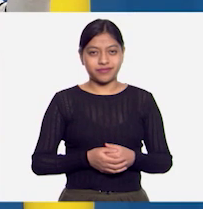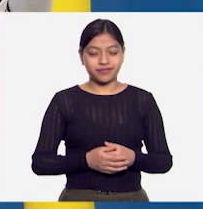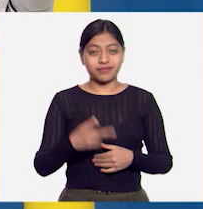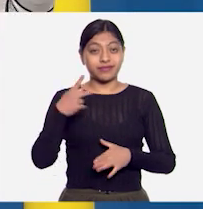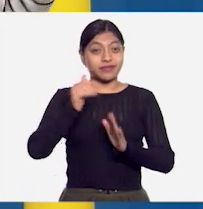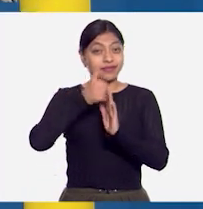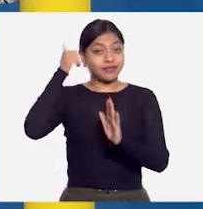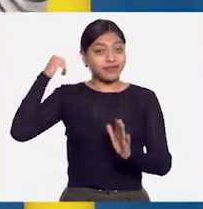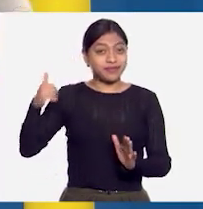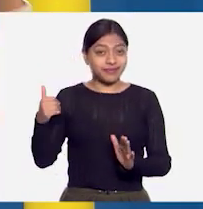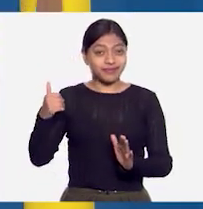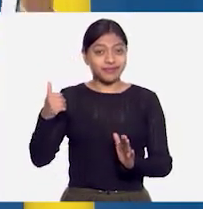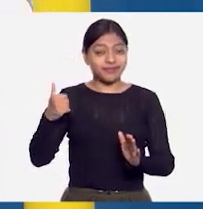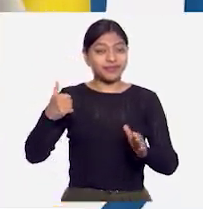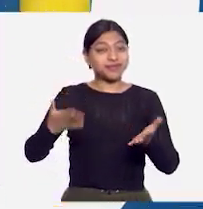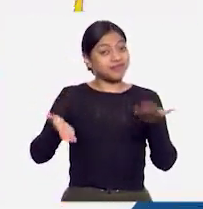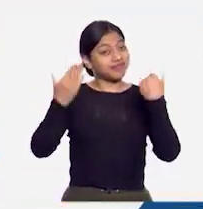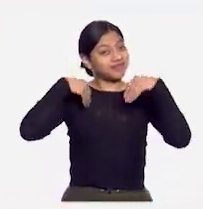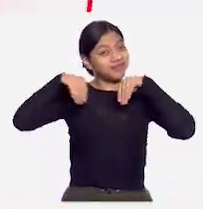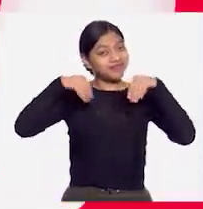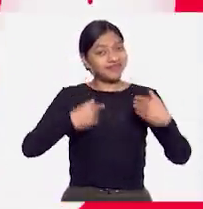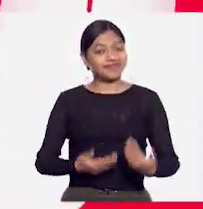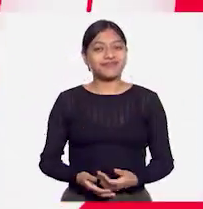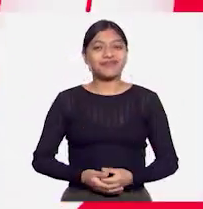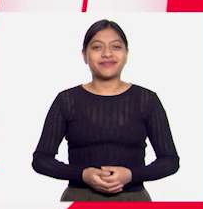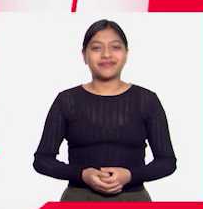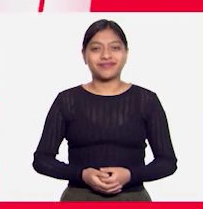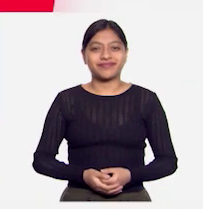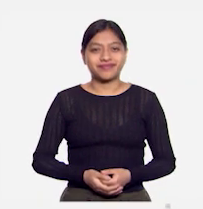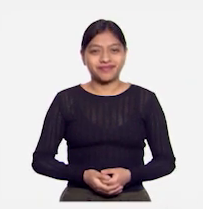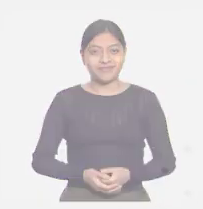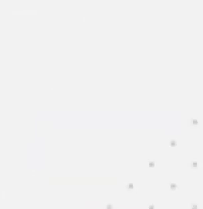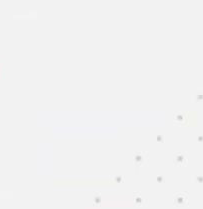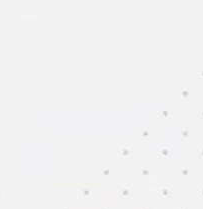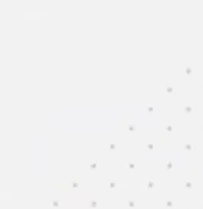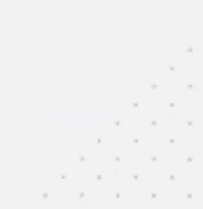Pero antes, a movernos un poco.